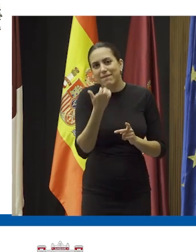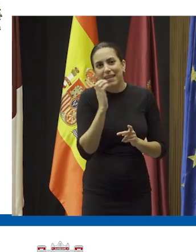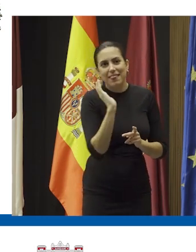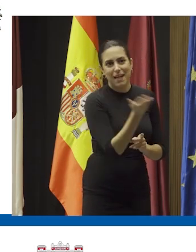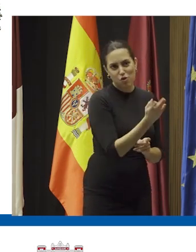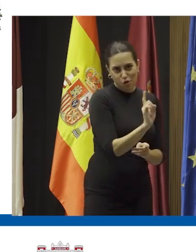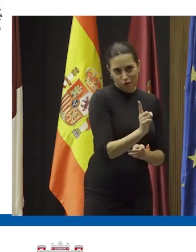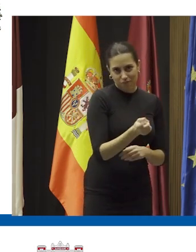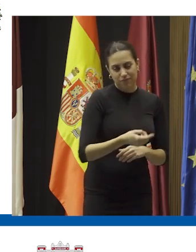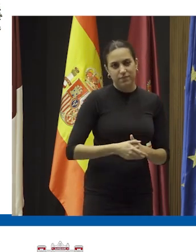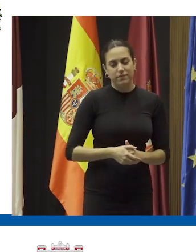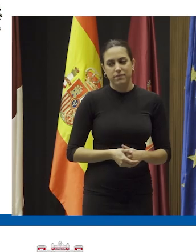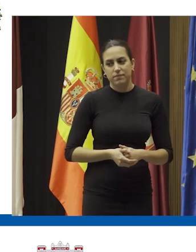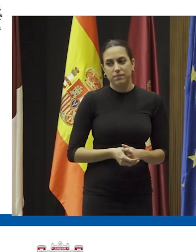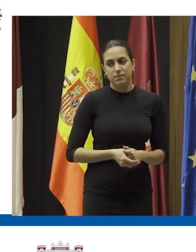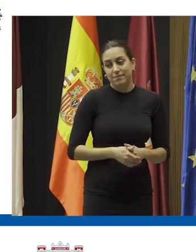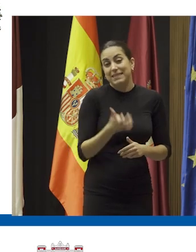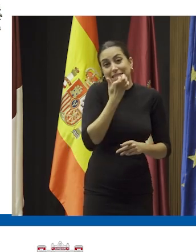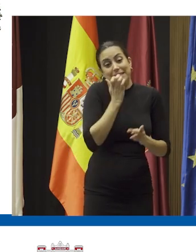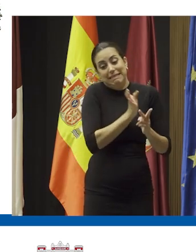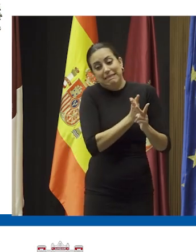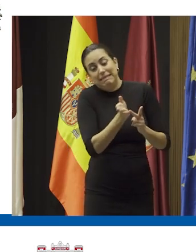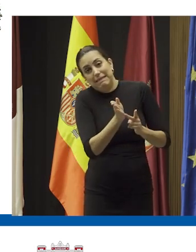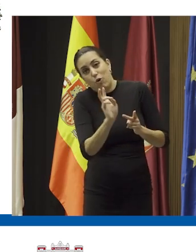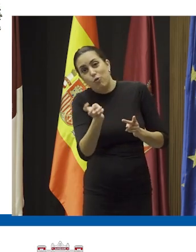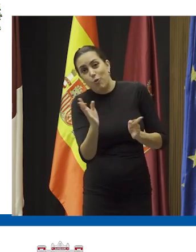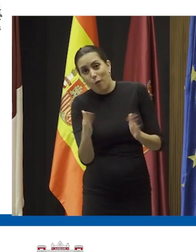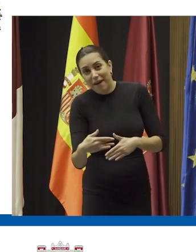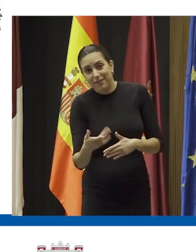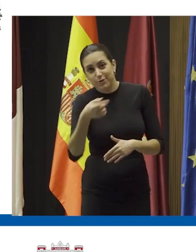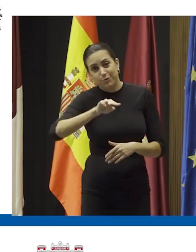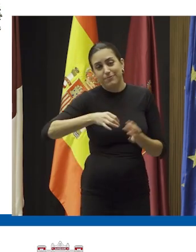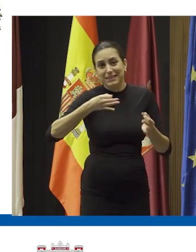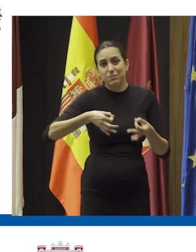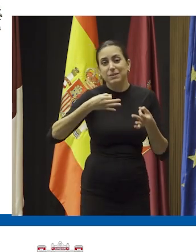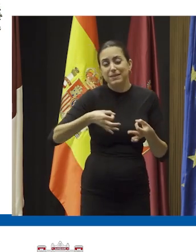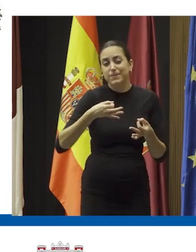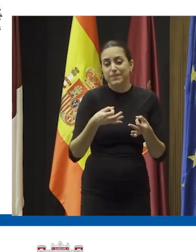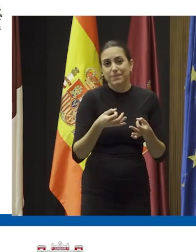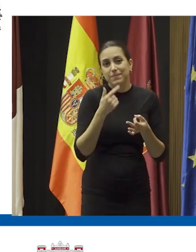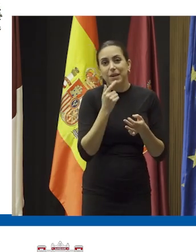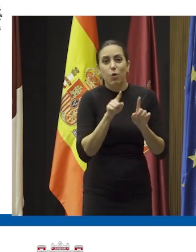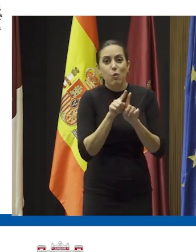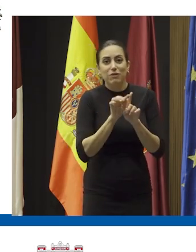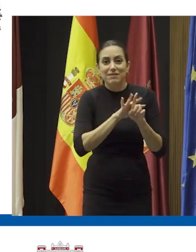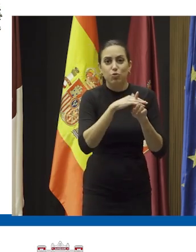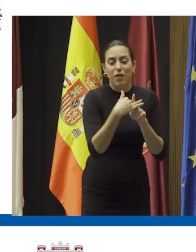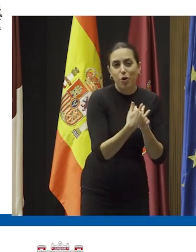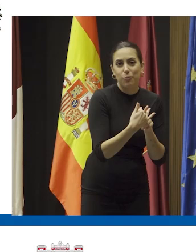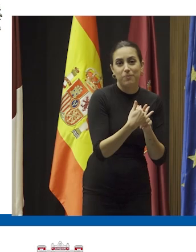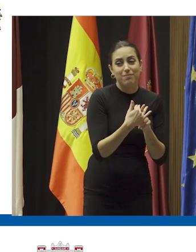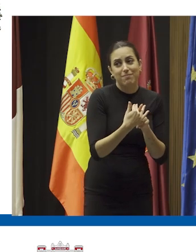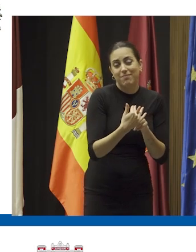hacer daño. No hay otra alternativa, pues bueno, siempre decimos una forma de interpretar la situación.